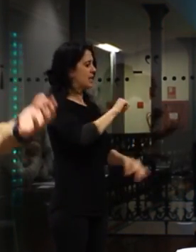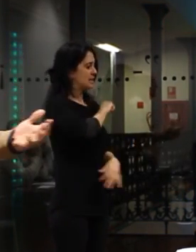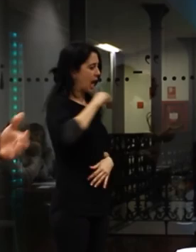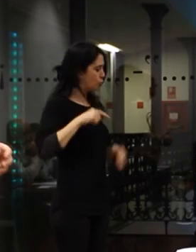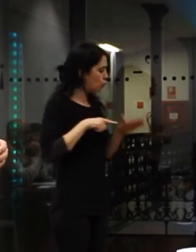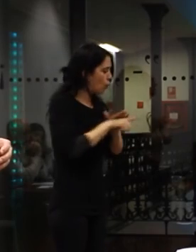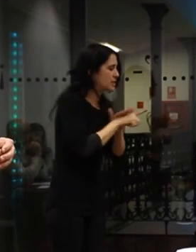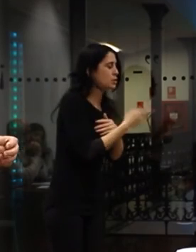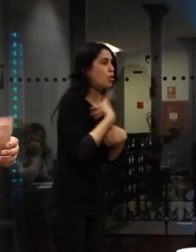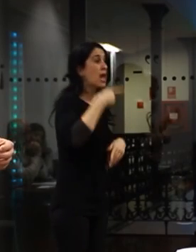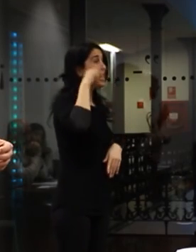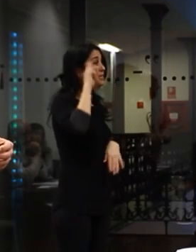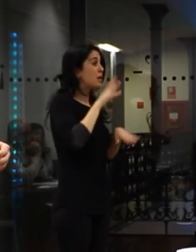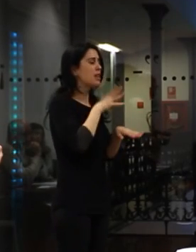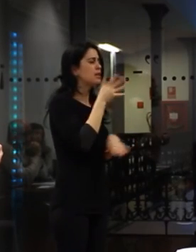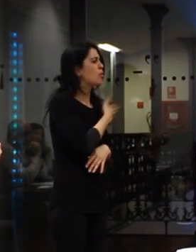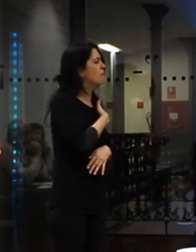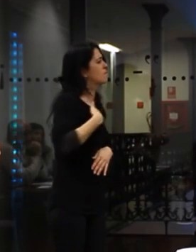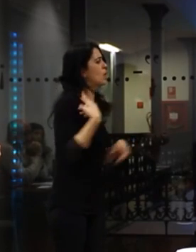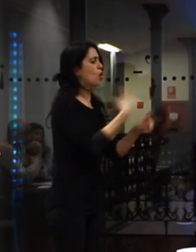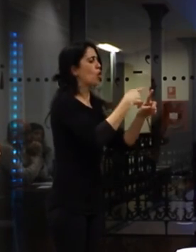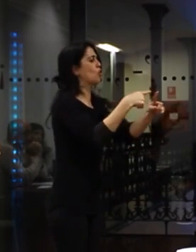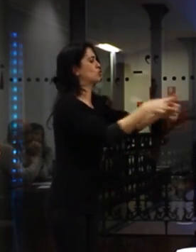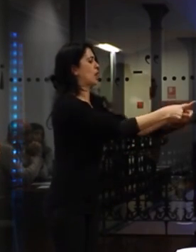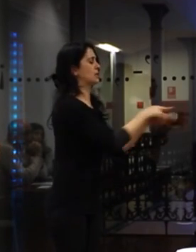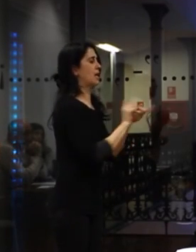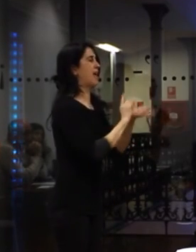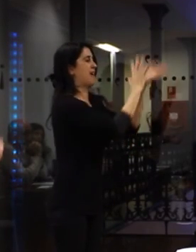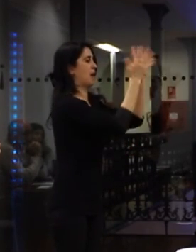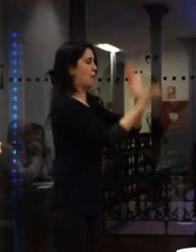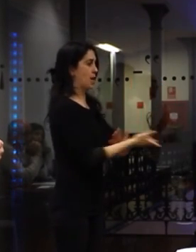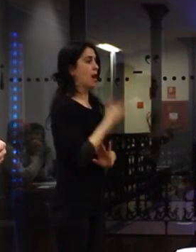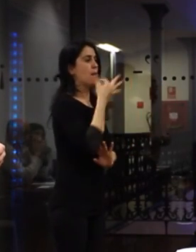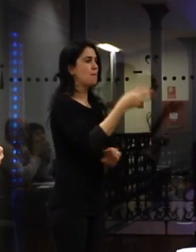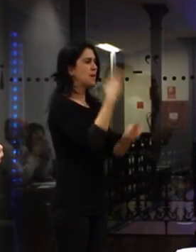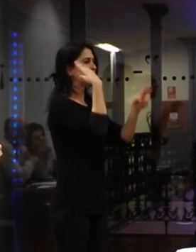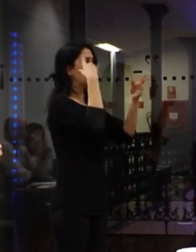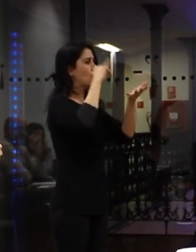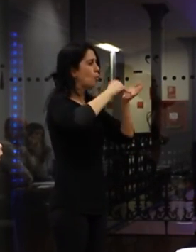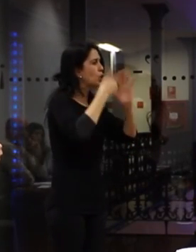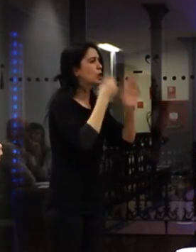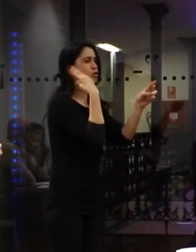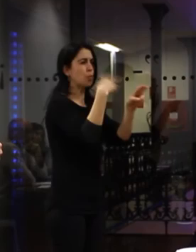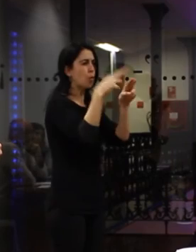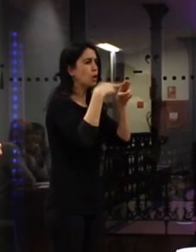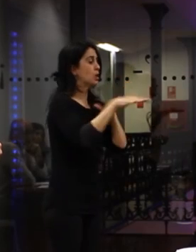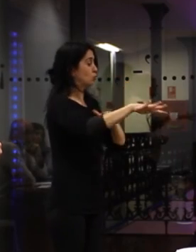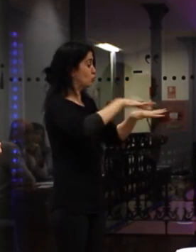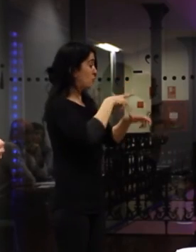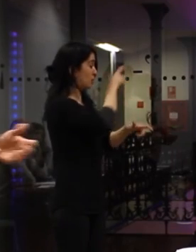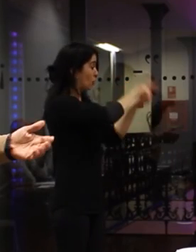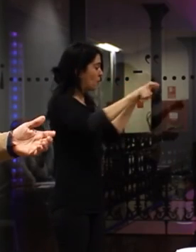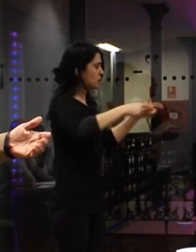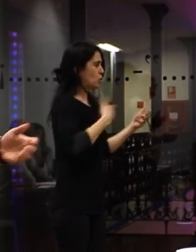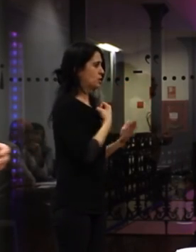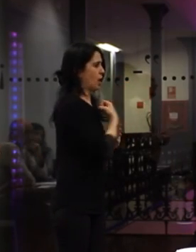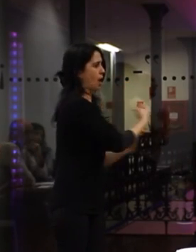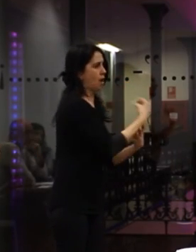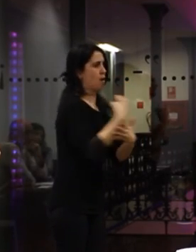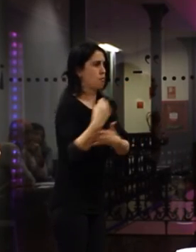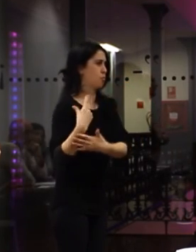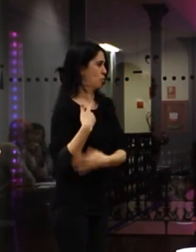experiencias para cambiar las cosas y también a proyectos políticos y a movimientos populares, ¿no? Yo creo que